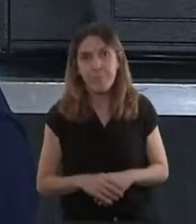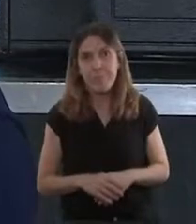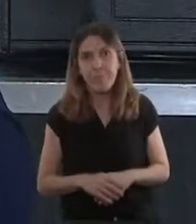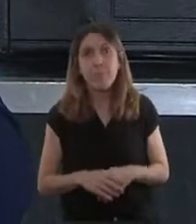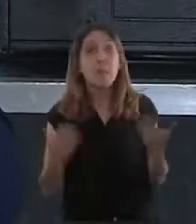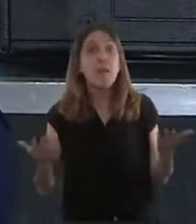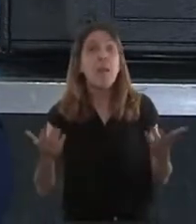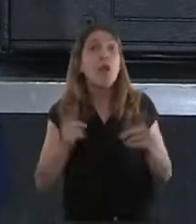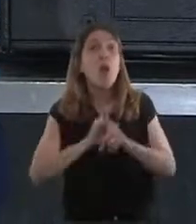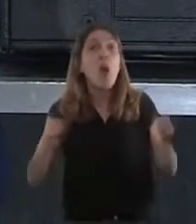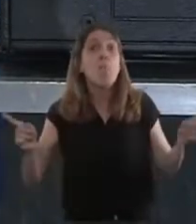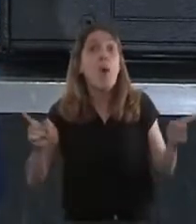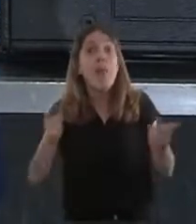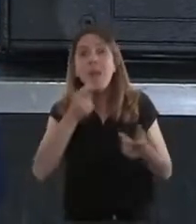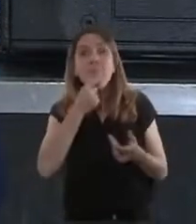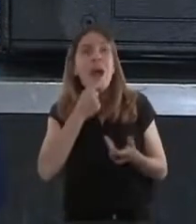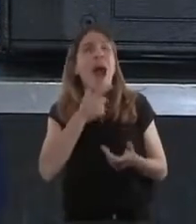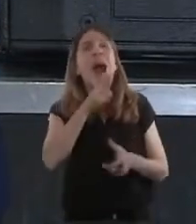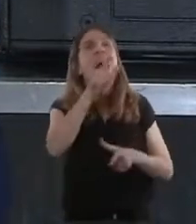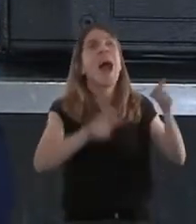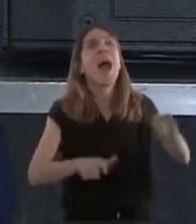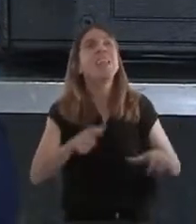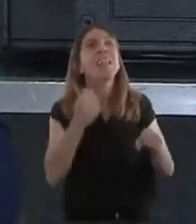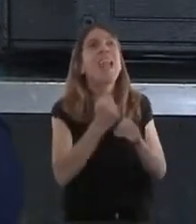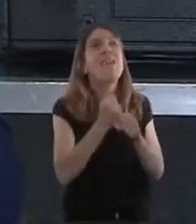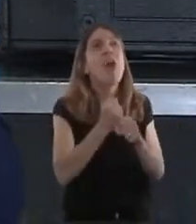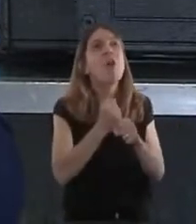Y no puede haber trabajadores de primera y de segunda.